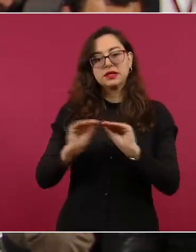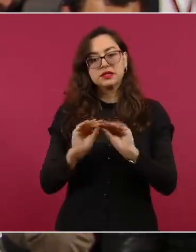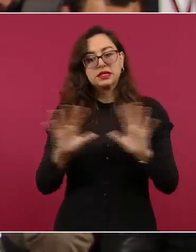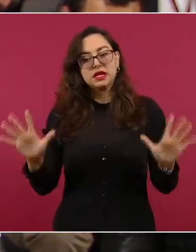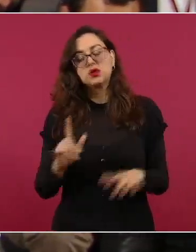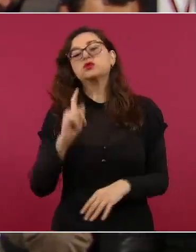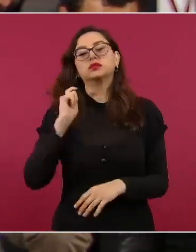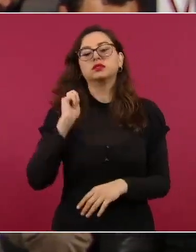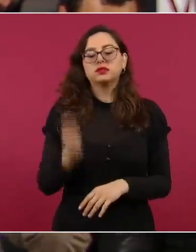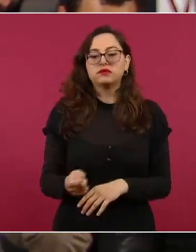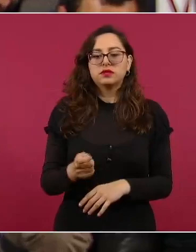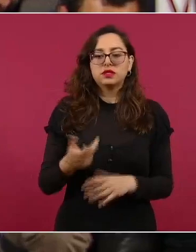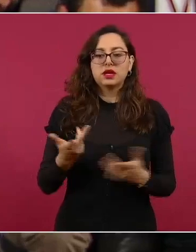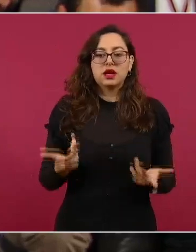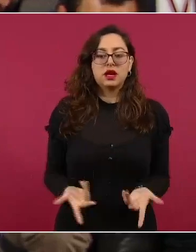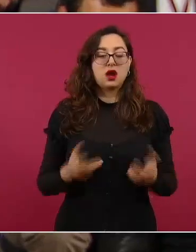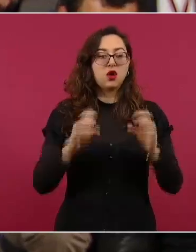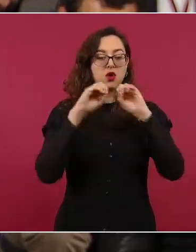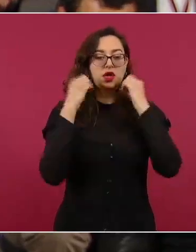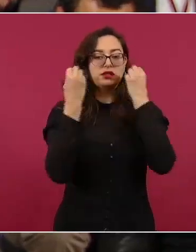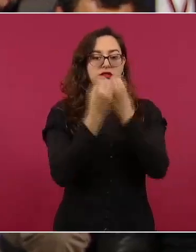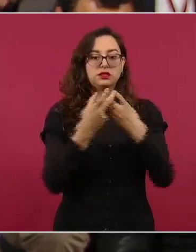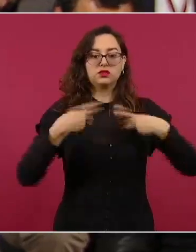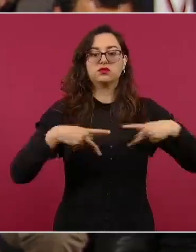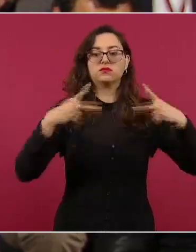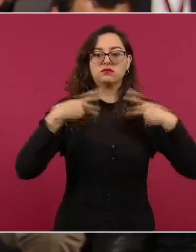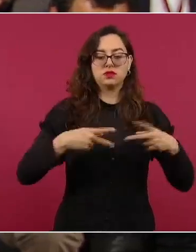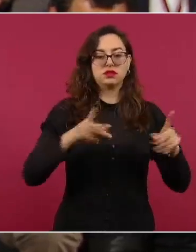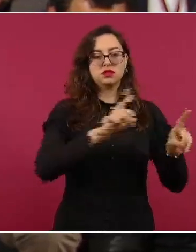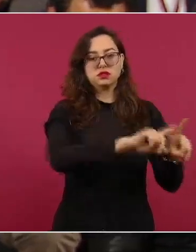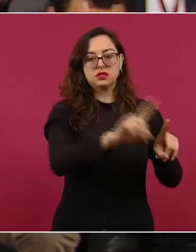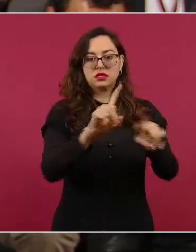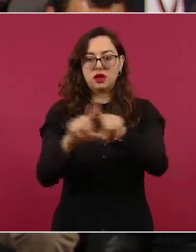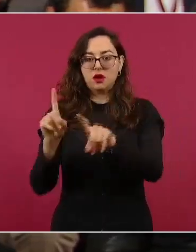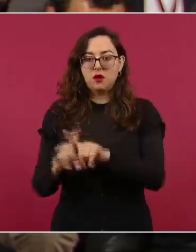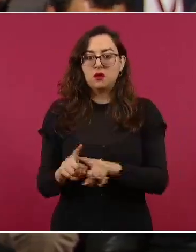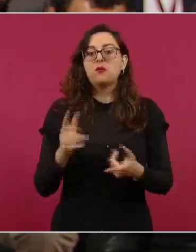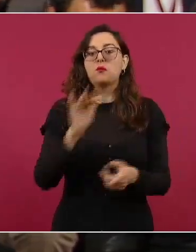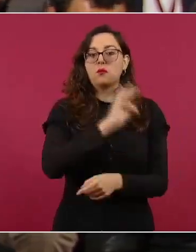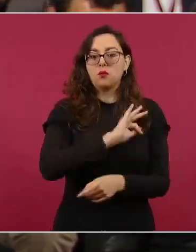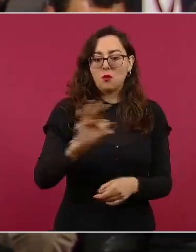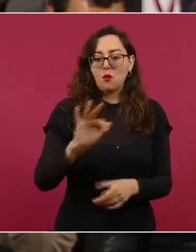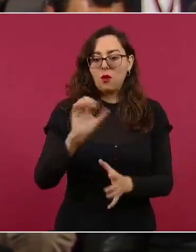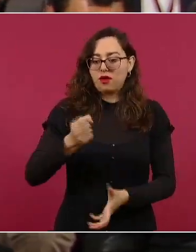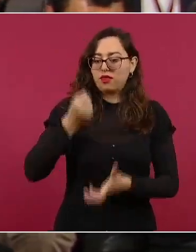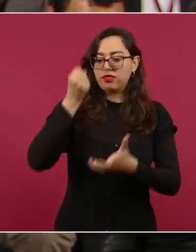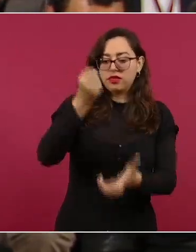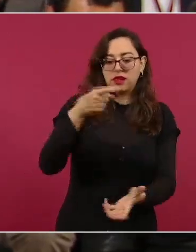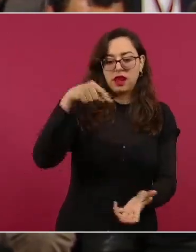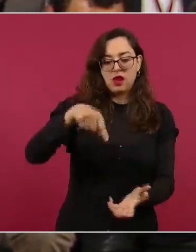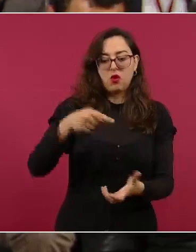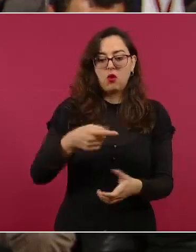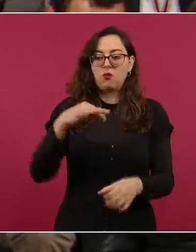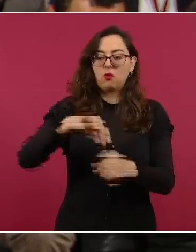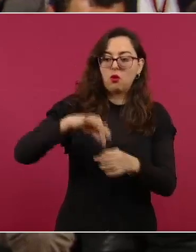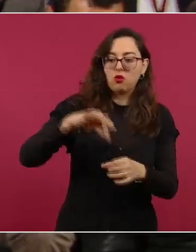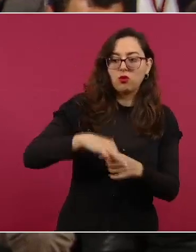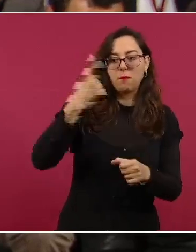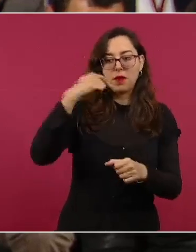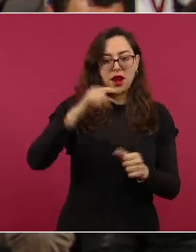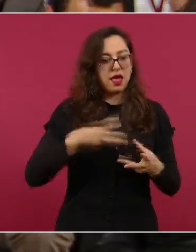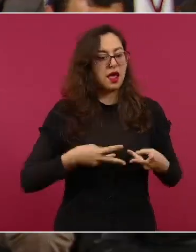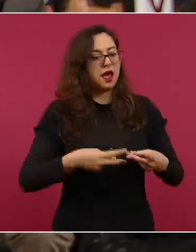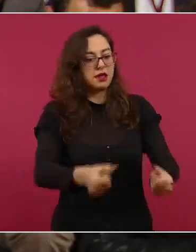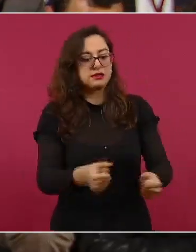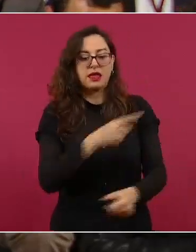órganos ciudadanos que en las dinámicas institucionales tengan voto para determinar el destino de los recursos públicos estén